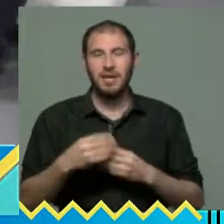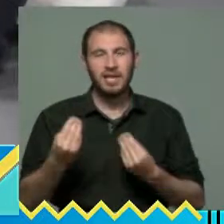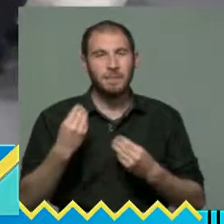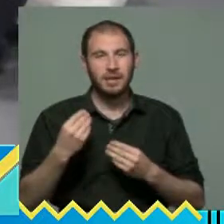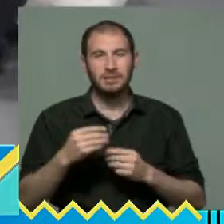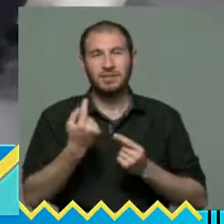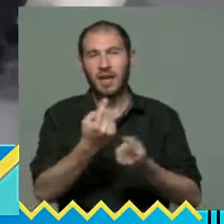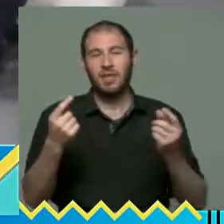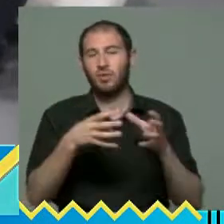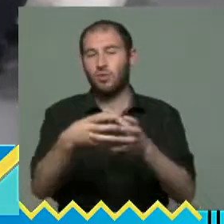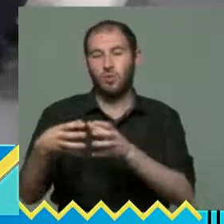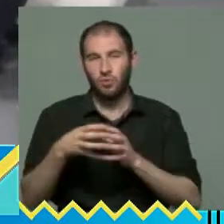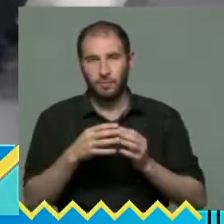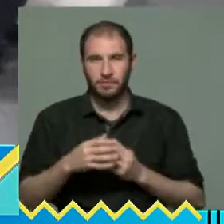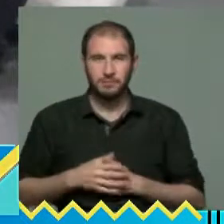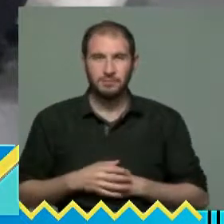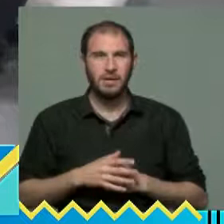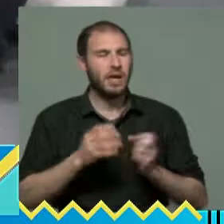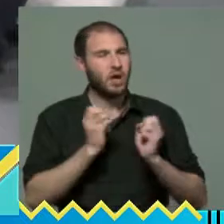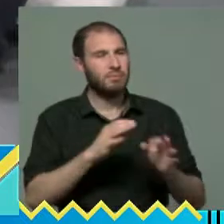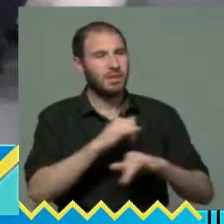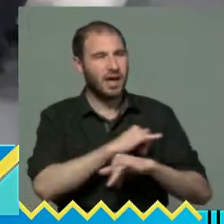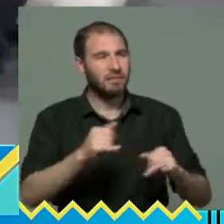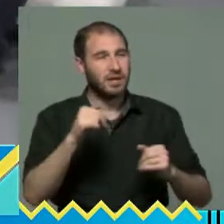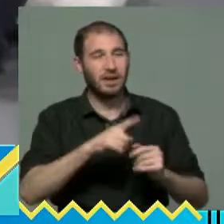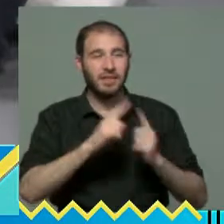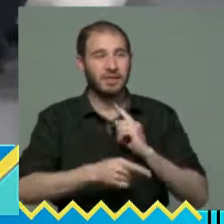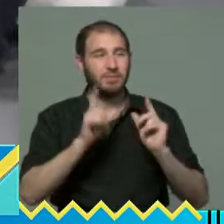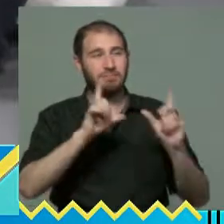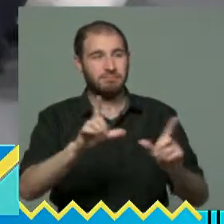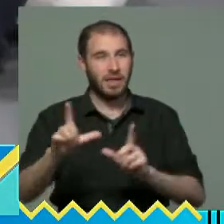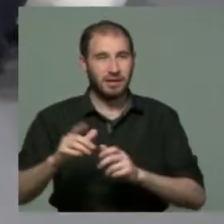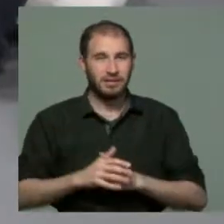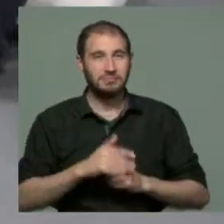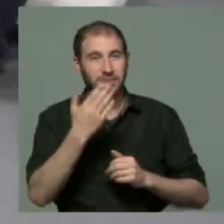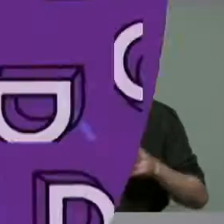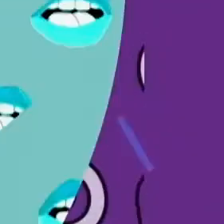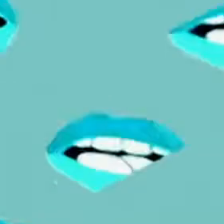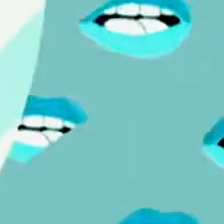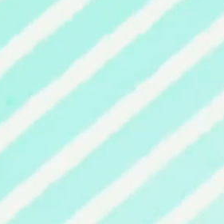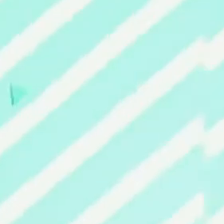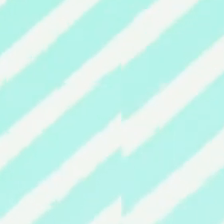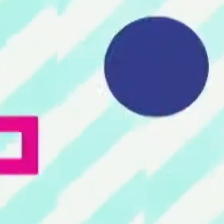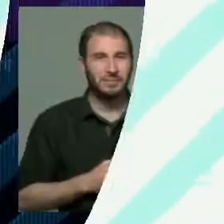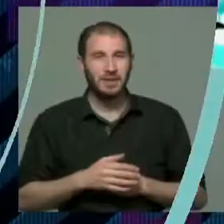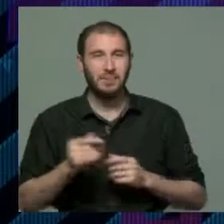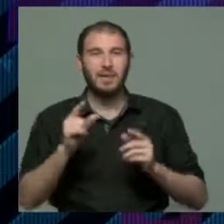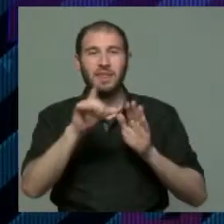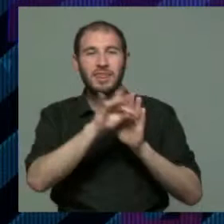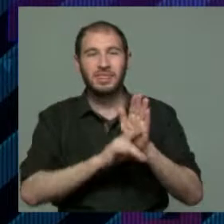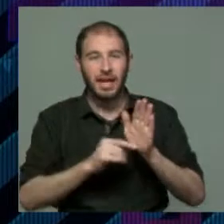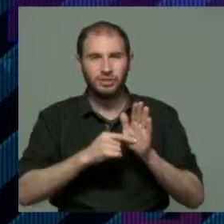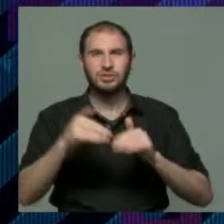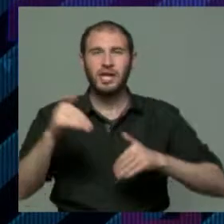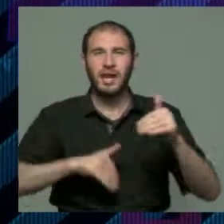para cada uno de los sectores si se quiere. Para empezar a informar, ¿qué te parece si vamos directamente a las placas? Así la gente también empieza a ver en números lo que fue